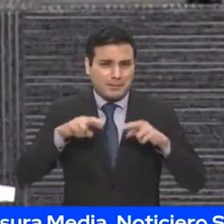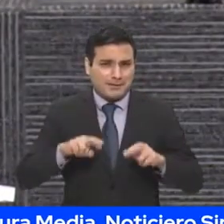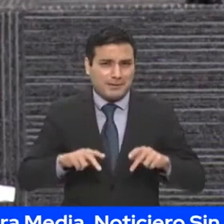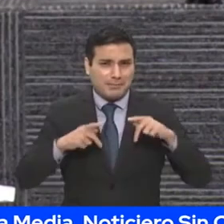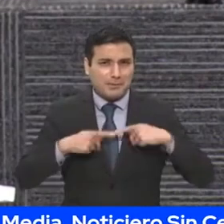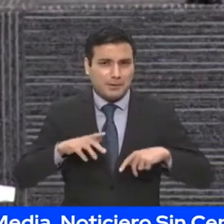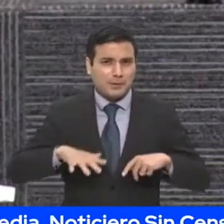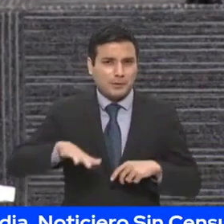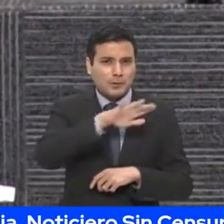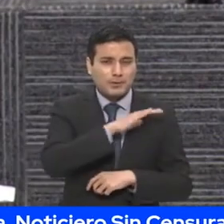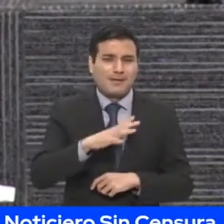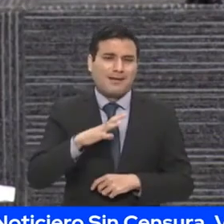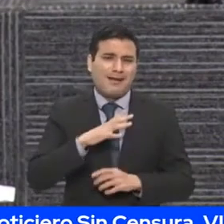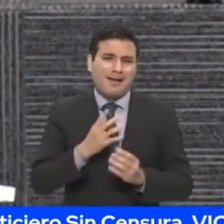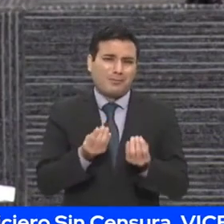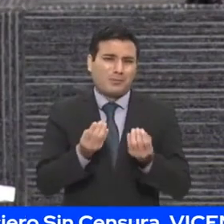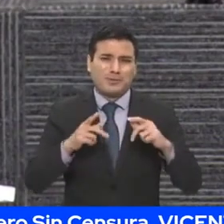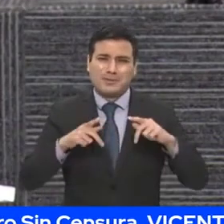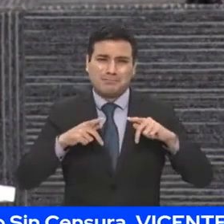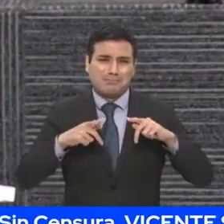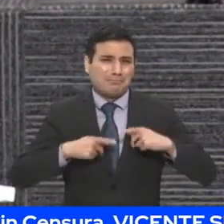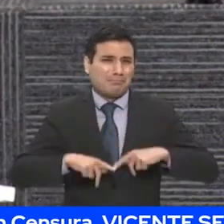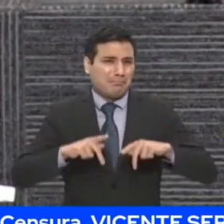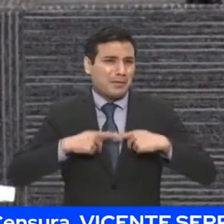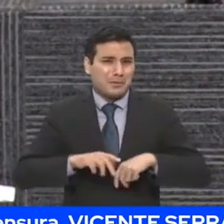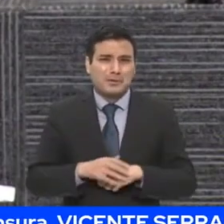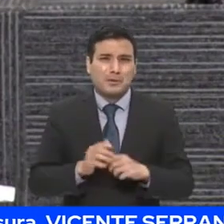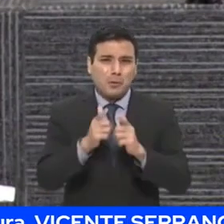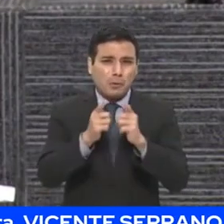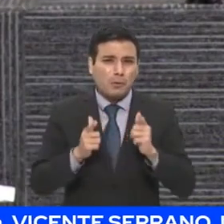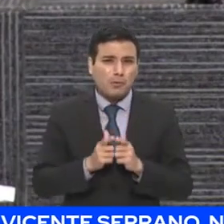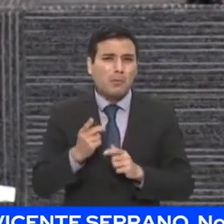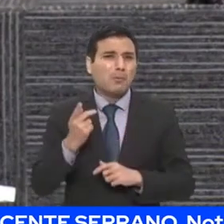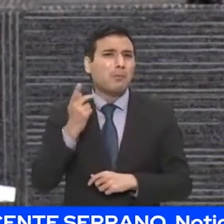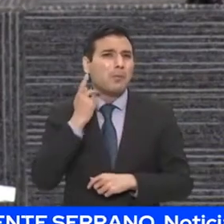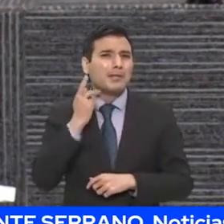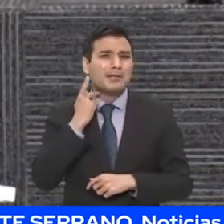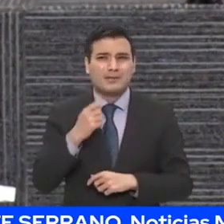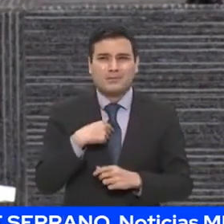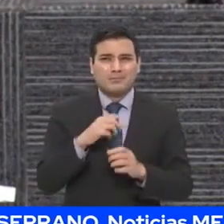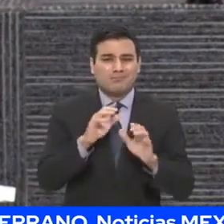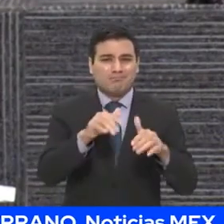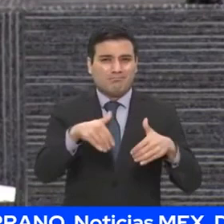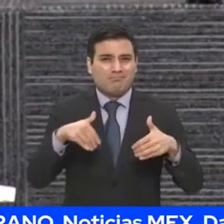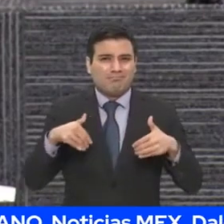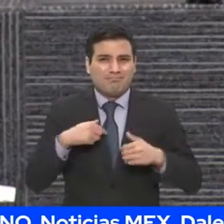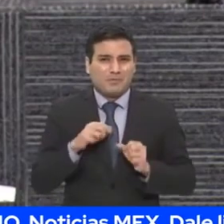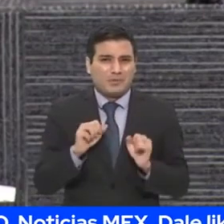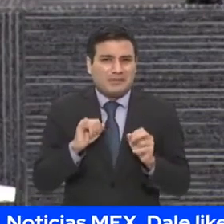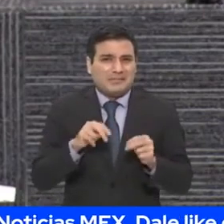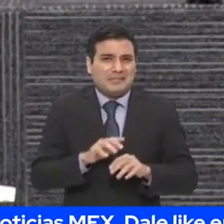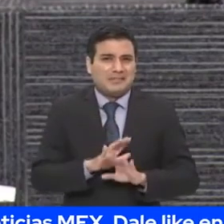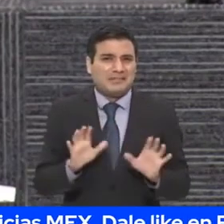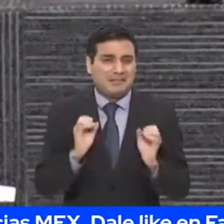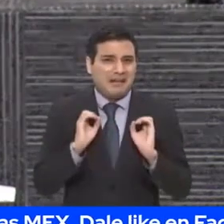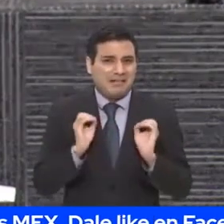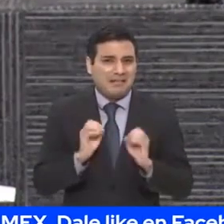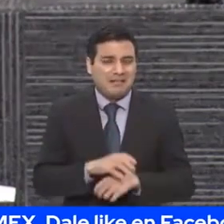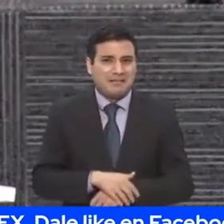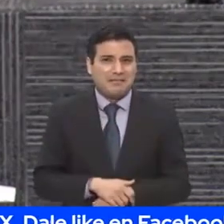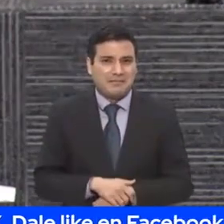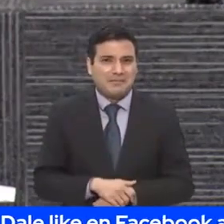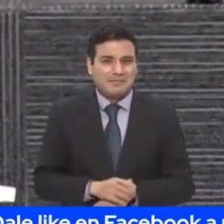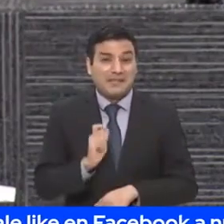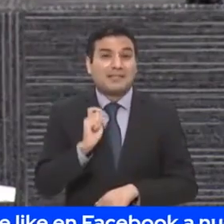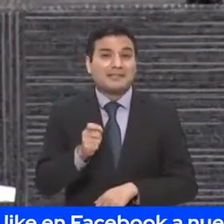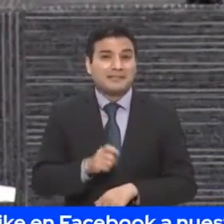muchos ciudadanas y ciudadanos que no se identifican con ningún partido político. Eso lo que nos dice es que la sociedad